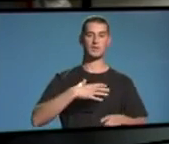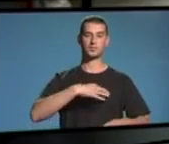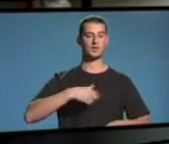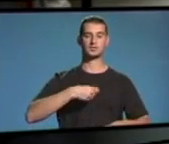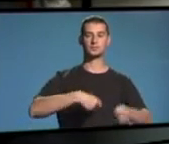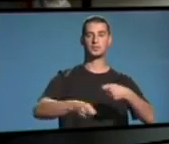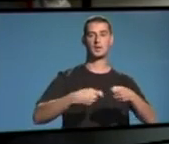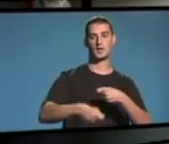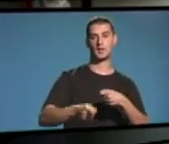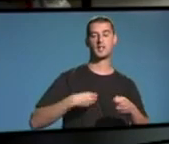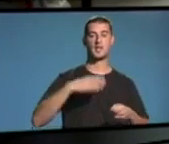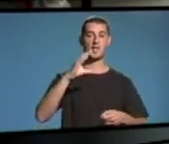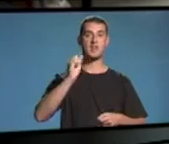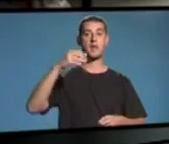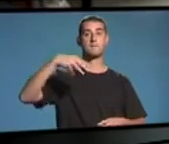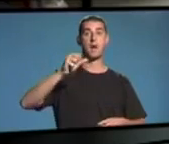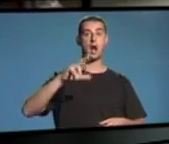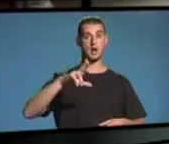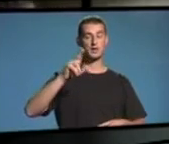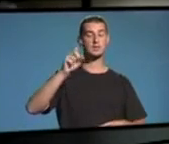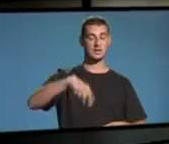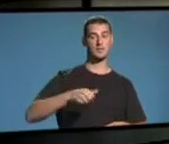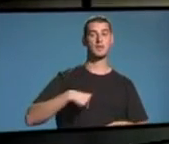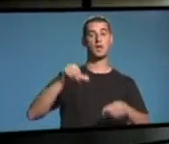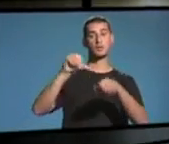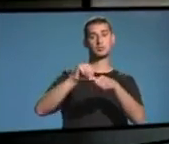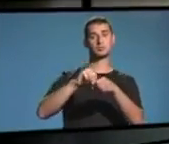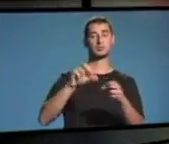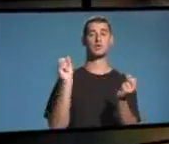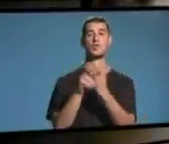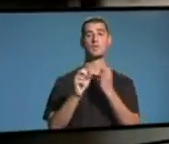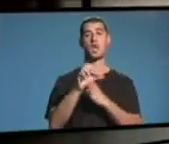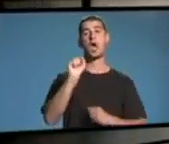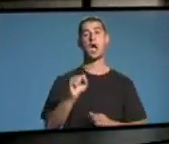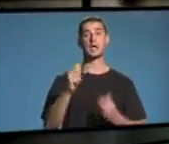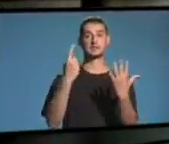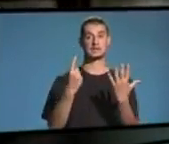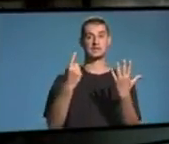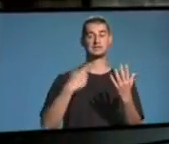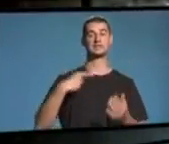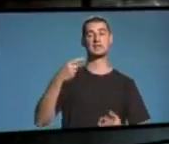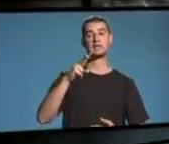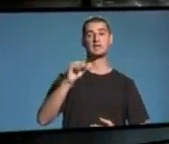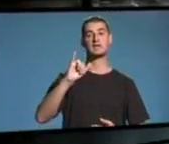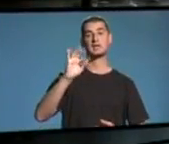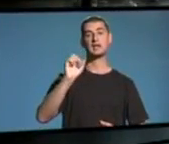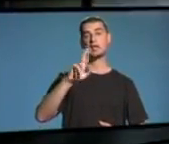De vagar con Joan de Muxa achegaremos nosas lagúas de Río Caldo en Begonte nunha visita cultural e paisaxística.